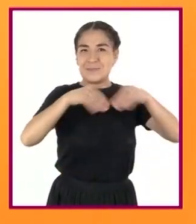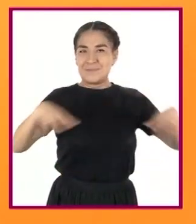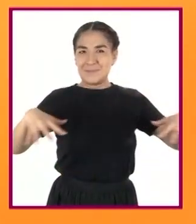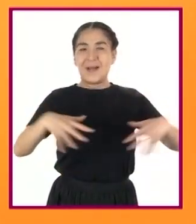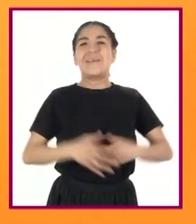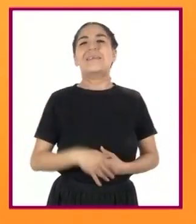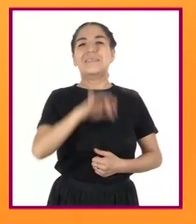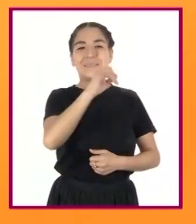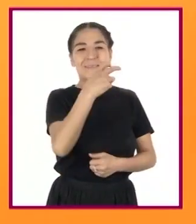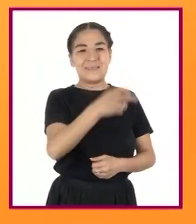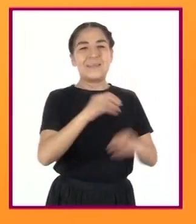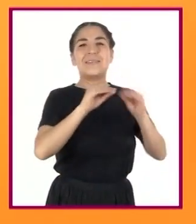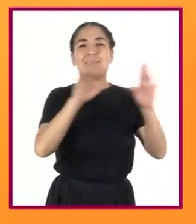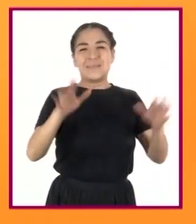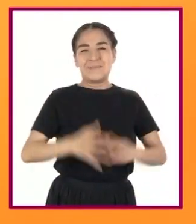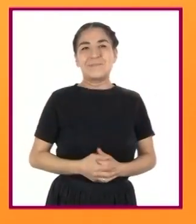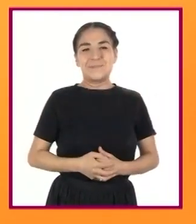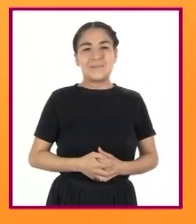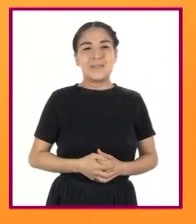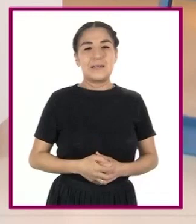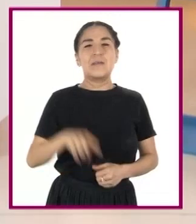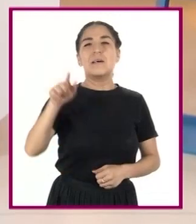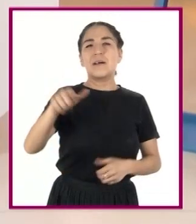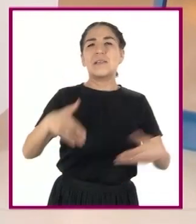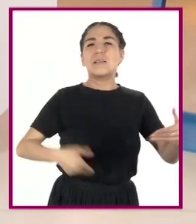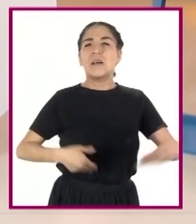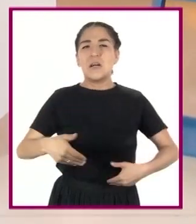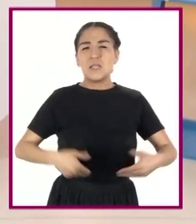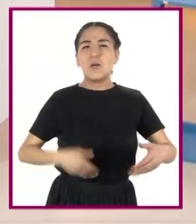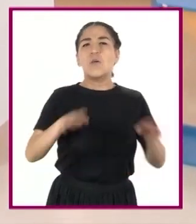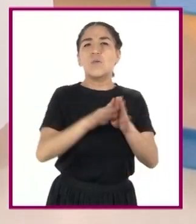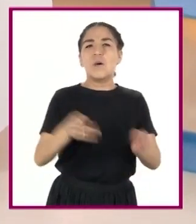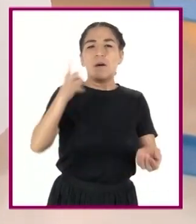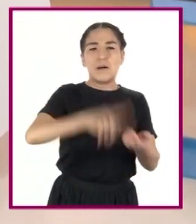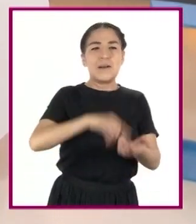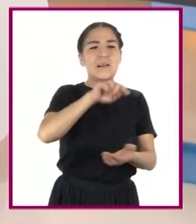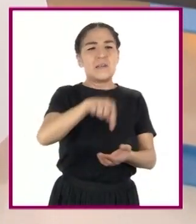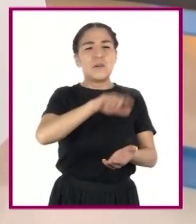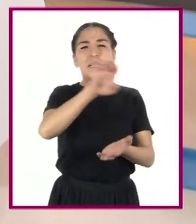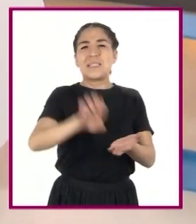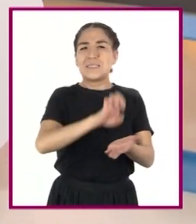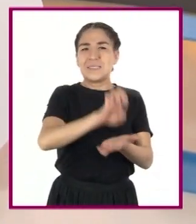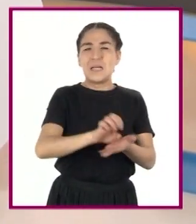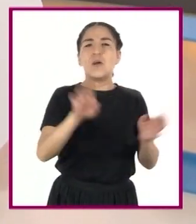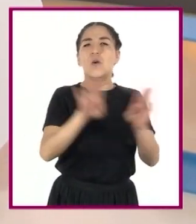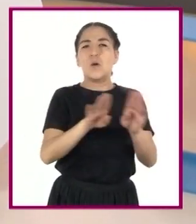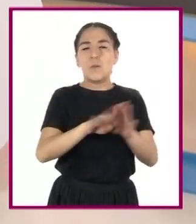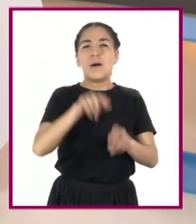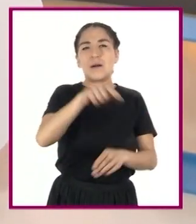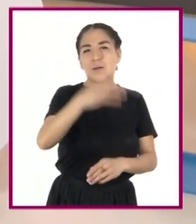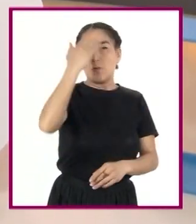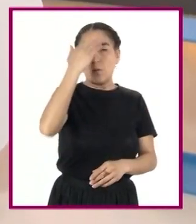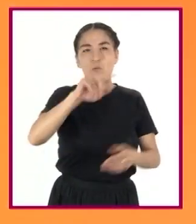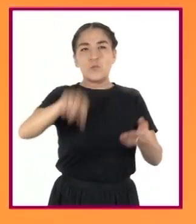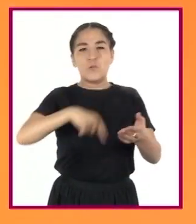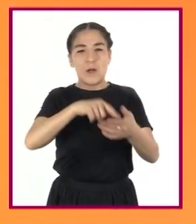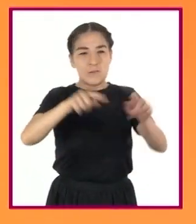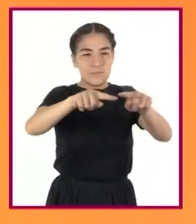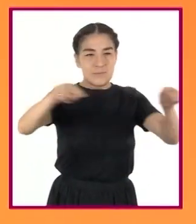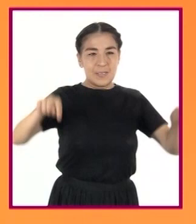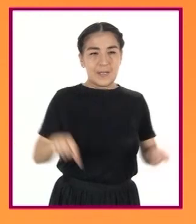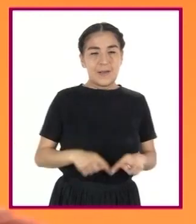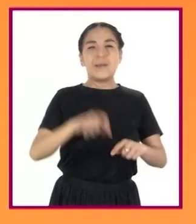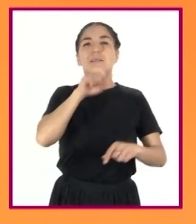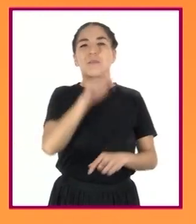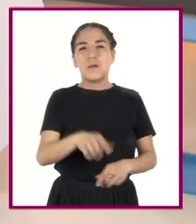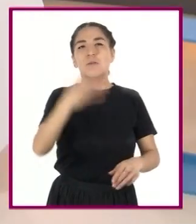Ah, claro, está clarísimo ahí. En el teatro, el diseño de las escenografías sirven para conocer la disposición espacial y a partir de